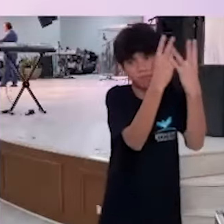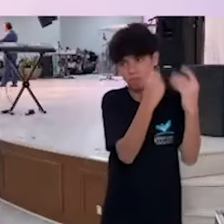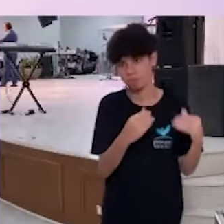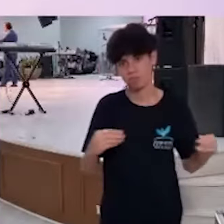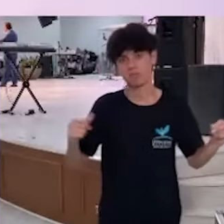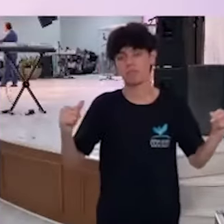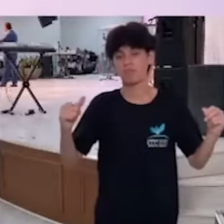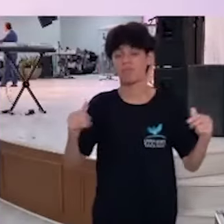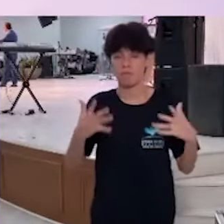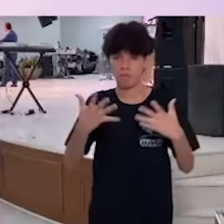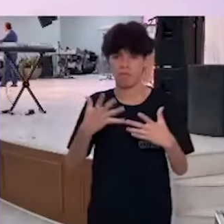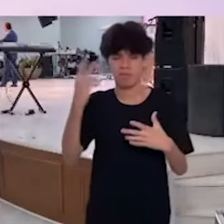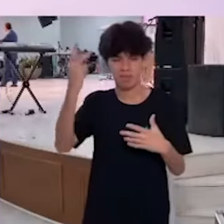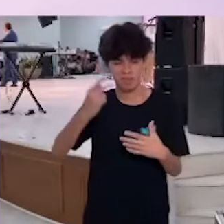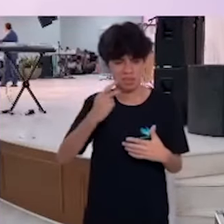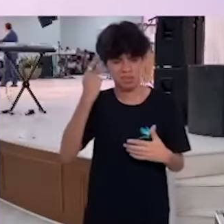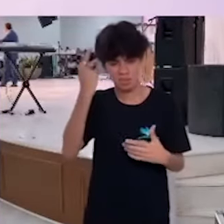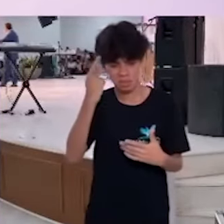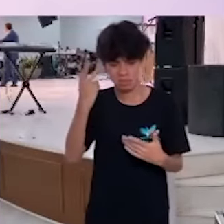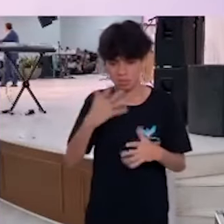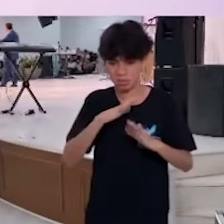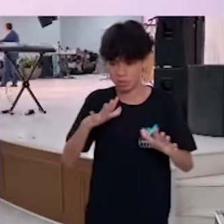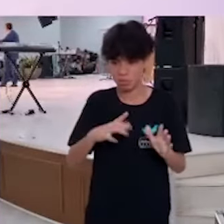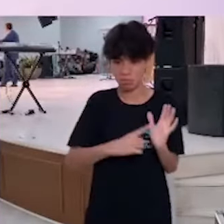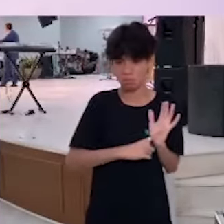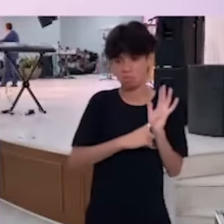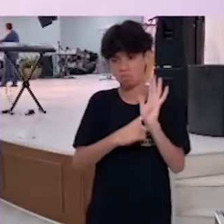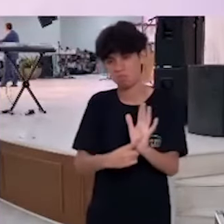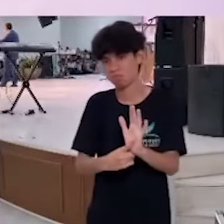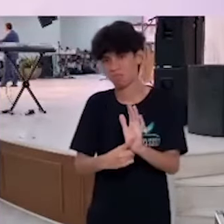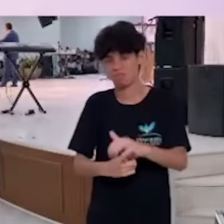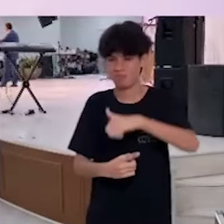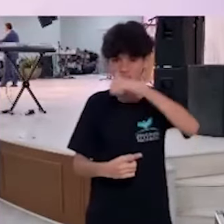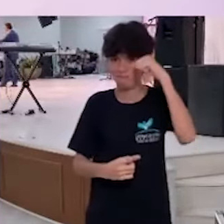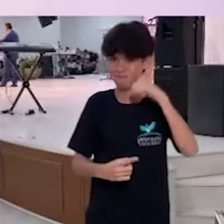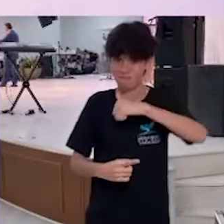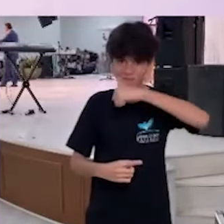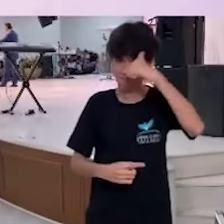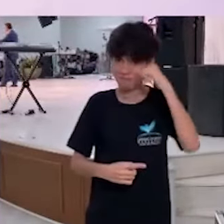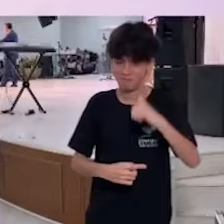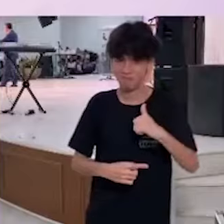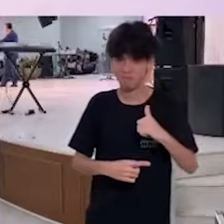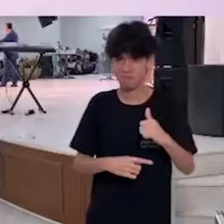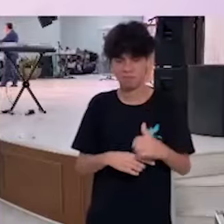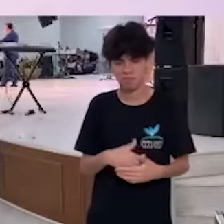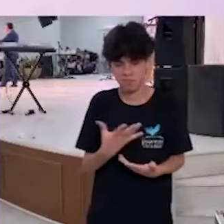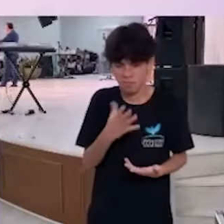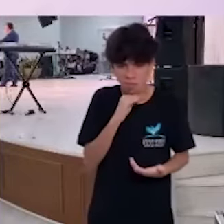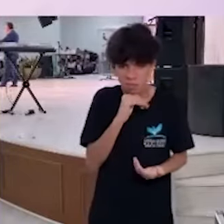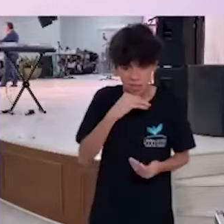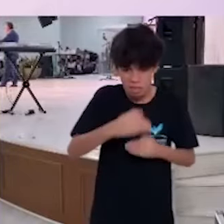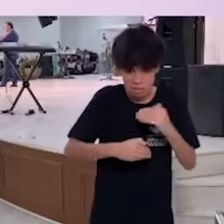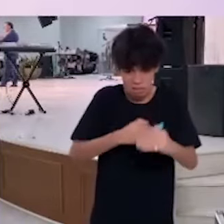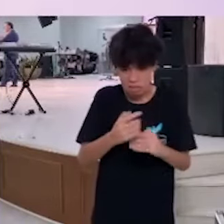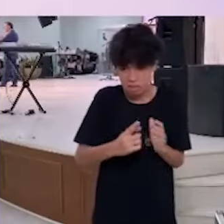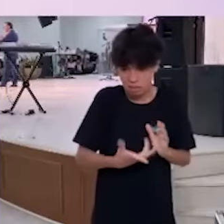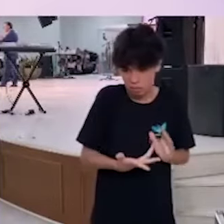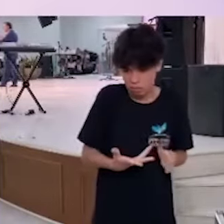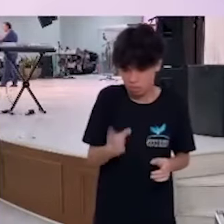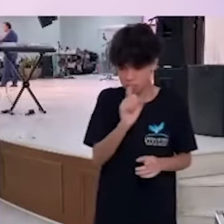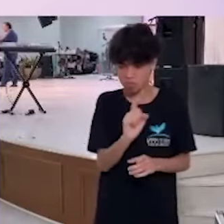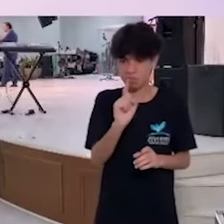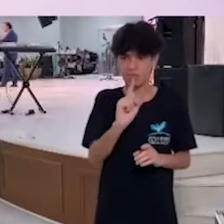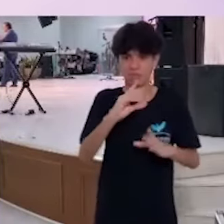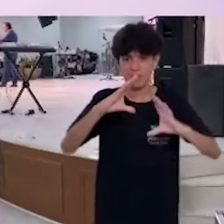Y el pastor, pues, ha manchado su testimonio. Entonces, no puede continuar al frente, dirigiendo una